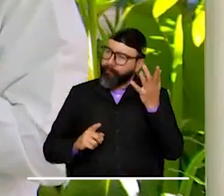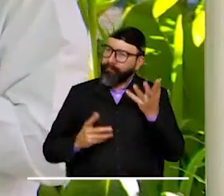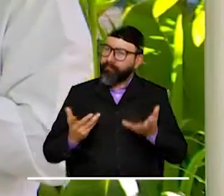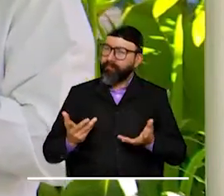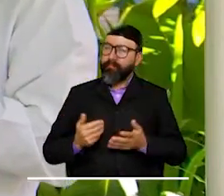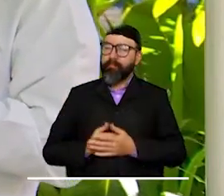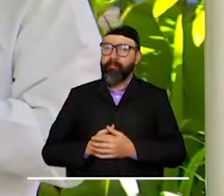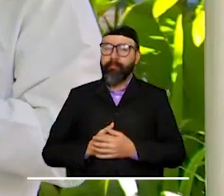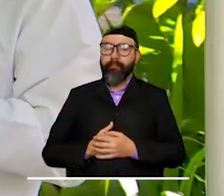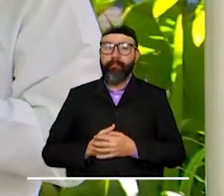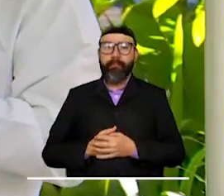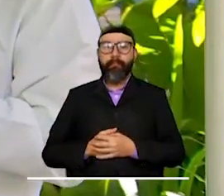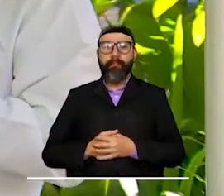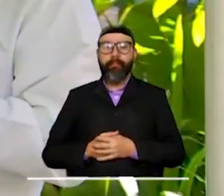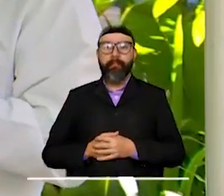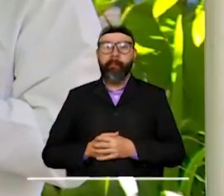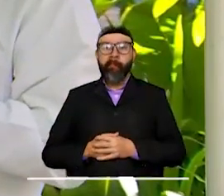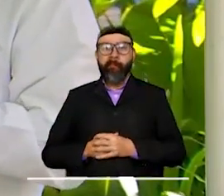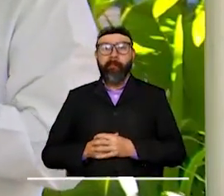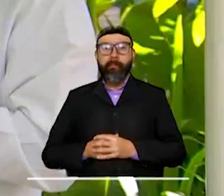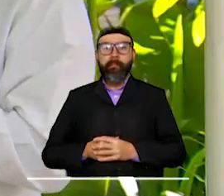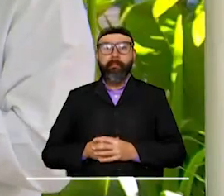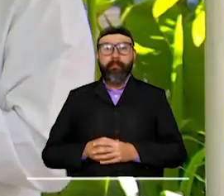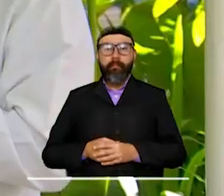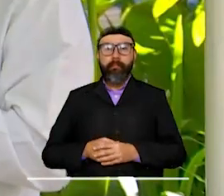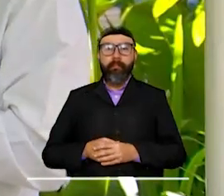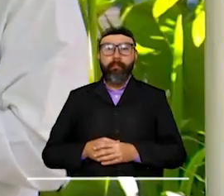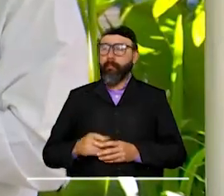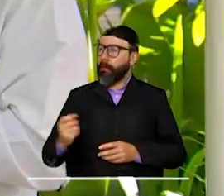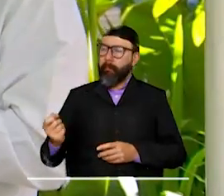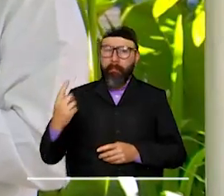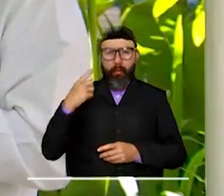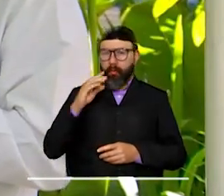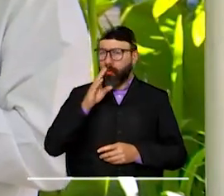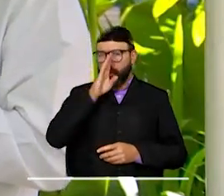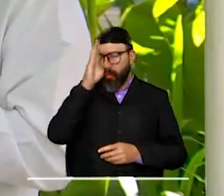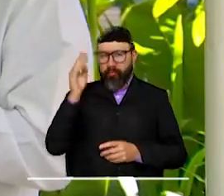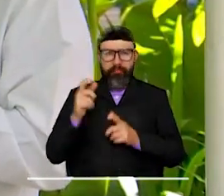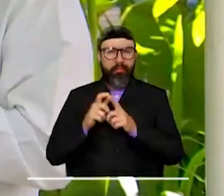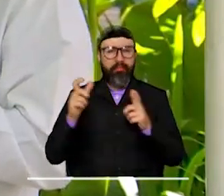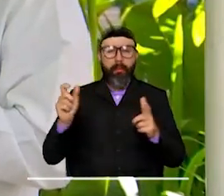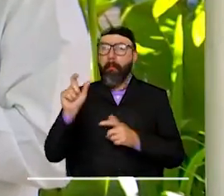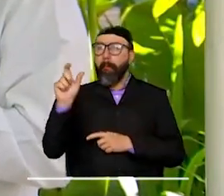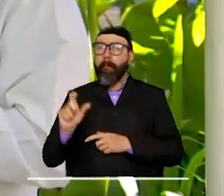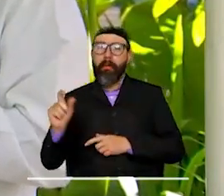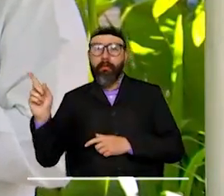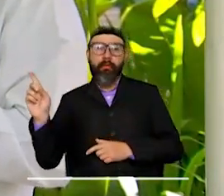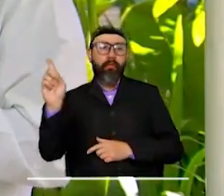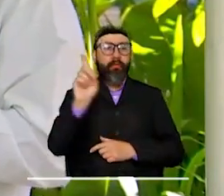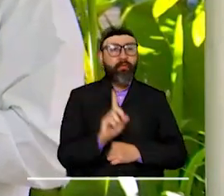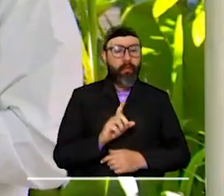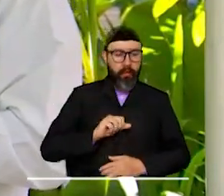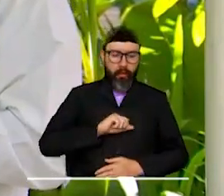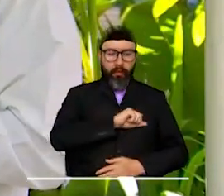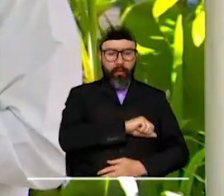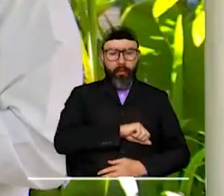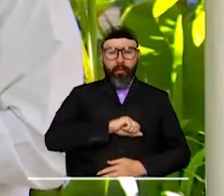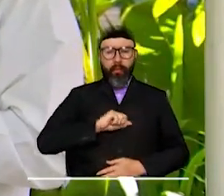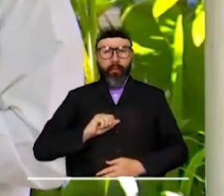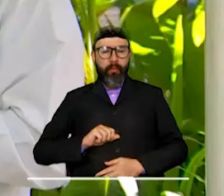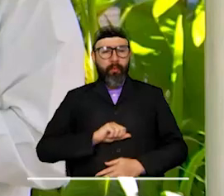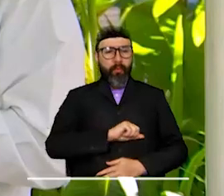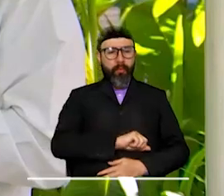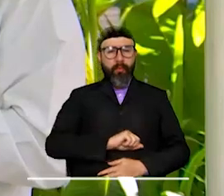diagnóstico? Sí, en realidad una pregunta muy frecuente siempre del paciente cuando va a una ecografía o un chequeo